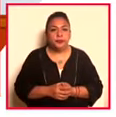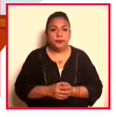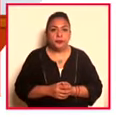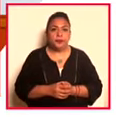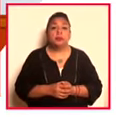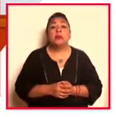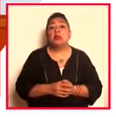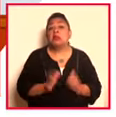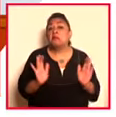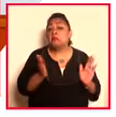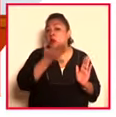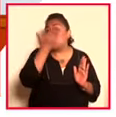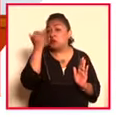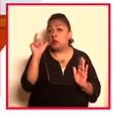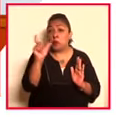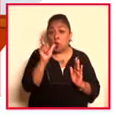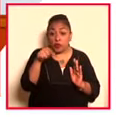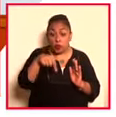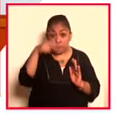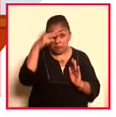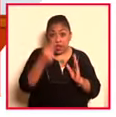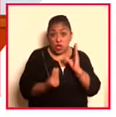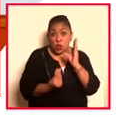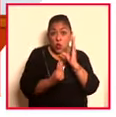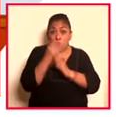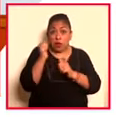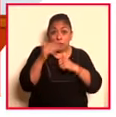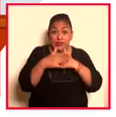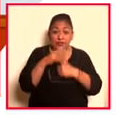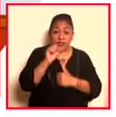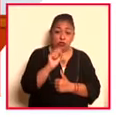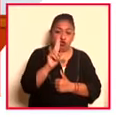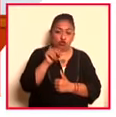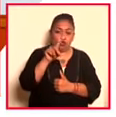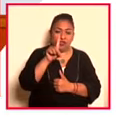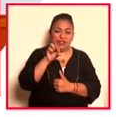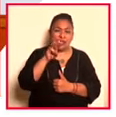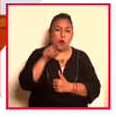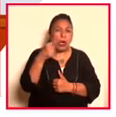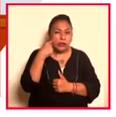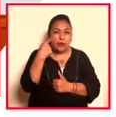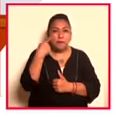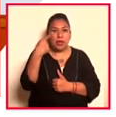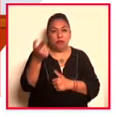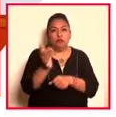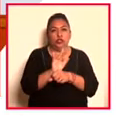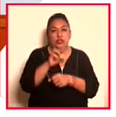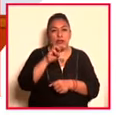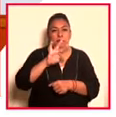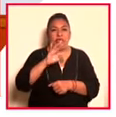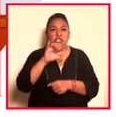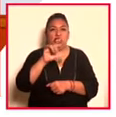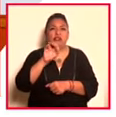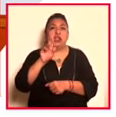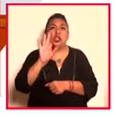No se sabe cuándo se estrenará en México Sundown, pero siguiendo la tendencia del cine de Michel Franco, lo más probable es que